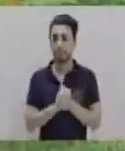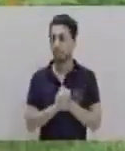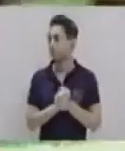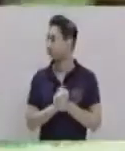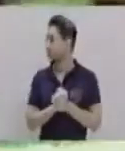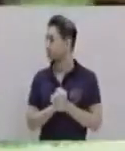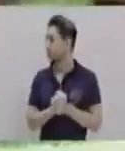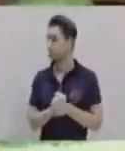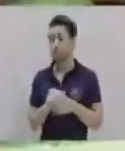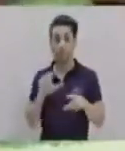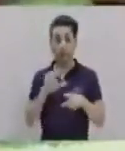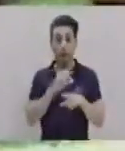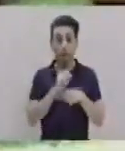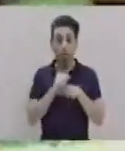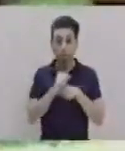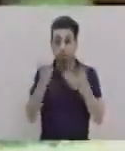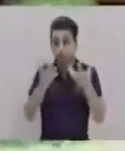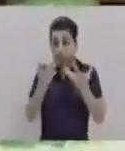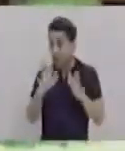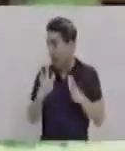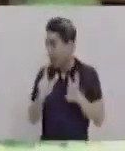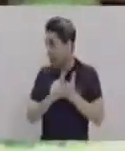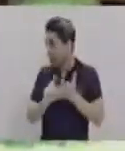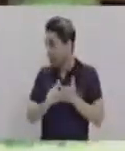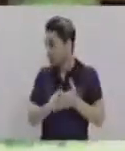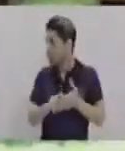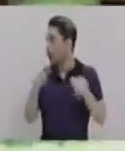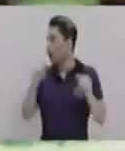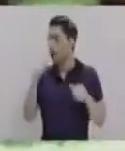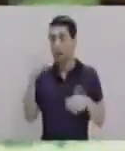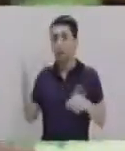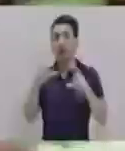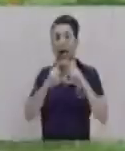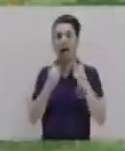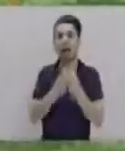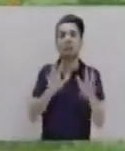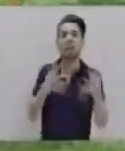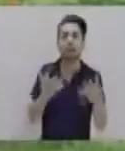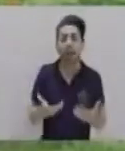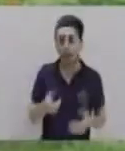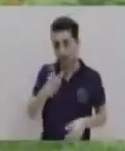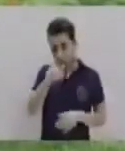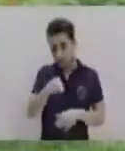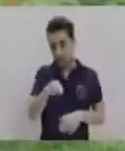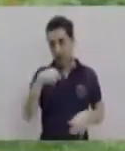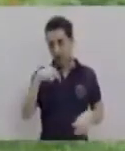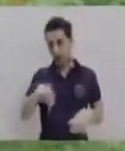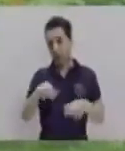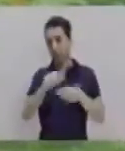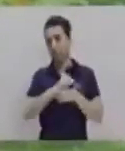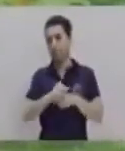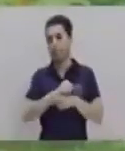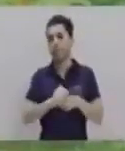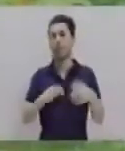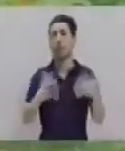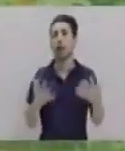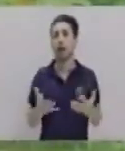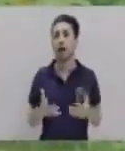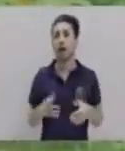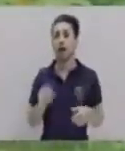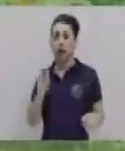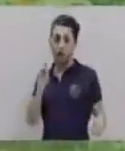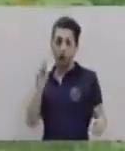Muy bien. Como ya estamos listos, pasamos a lo que es la parte principal de la clase. Recuerden, vamos a trabajar lo